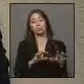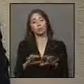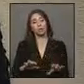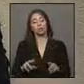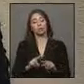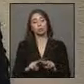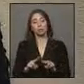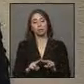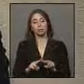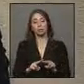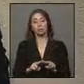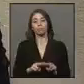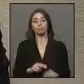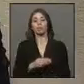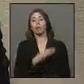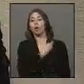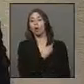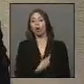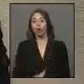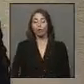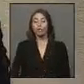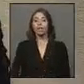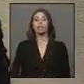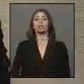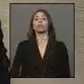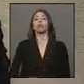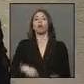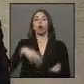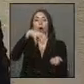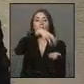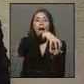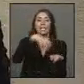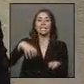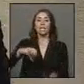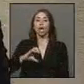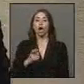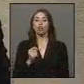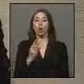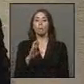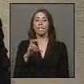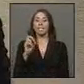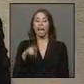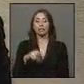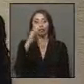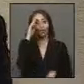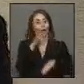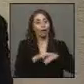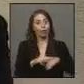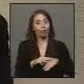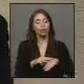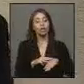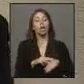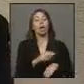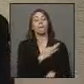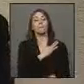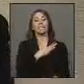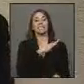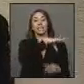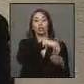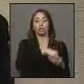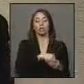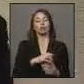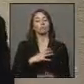hacer, el gobierno, las gobernaciones y particularmente el Ministerio del Interior se han puesto una mano en el corazón y